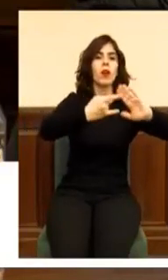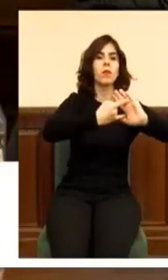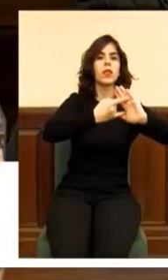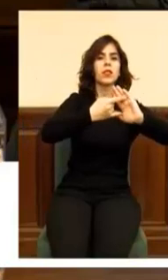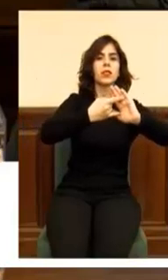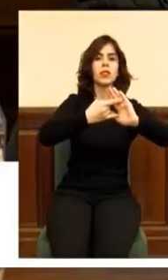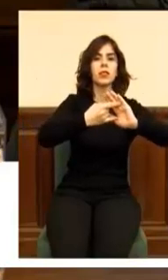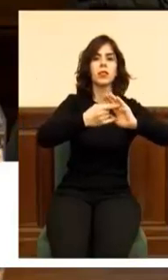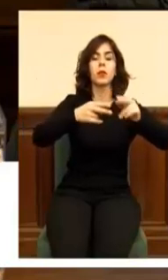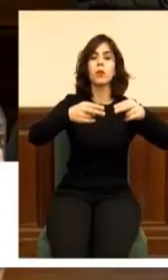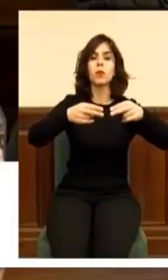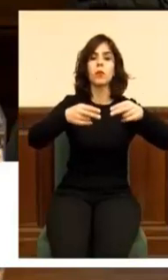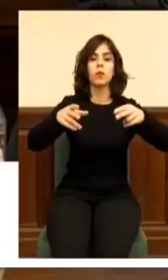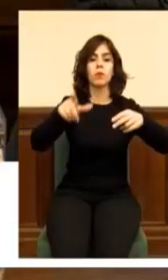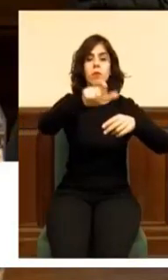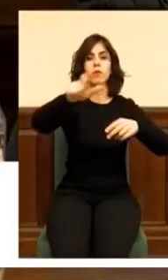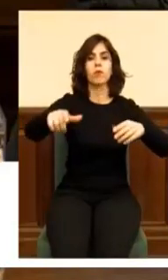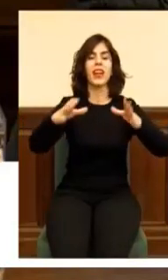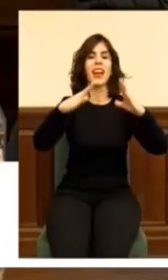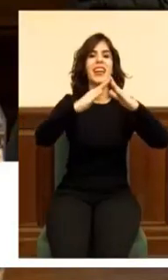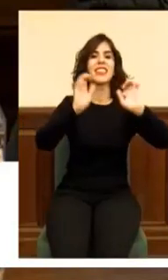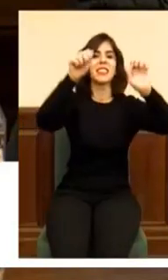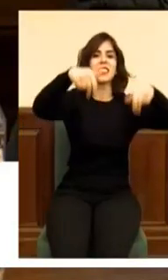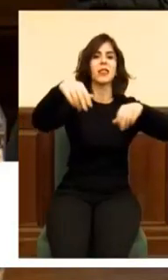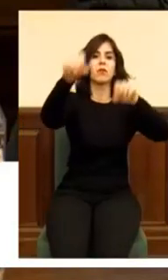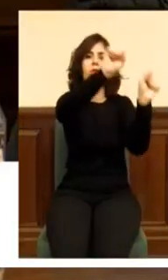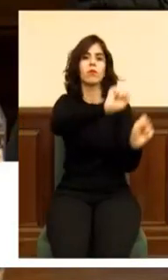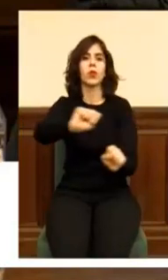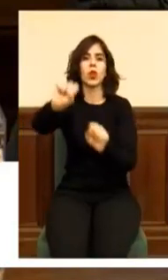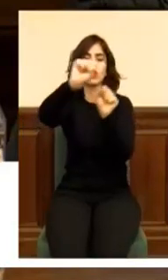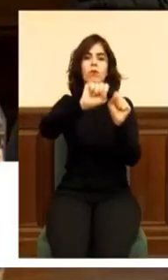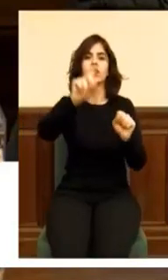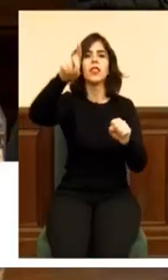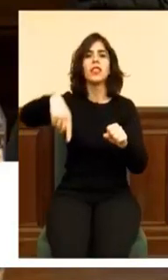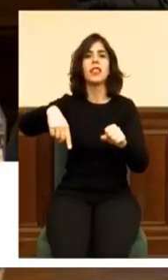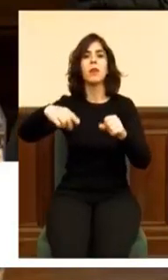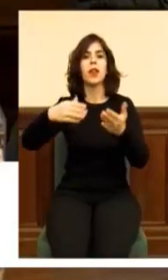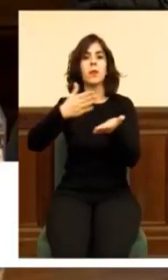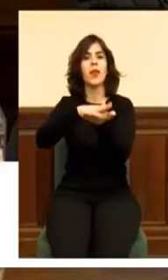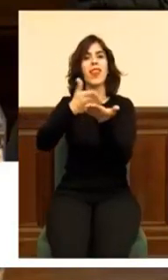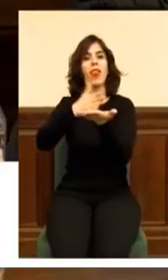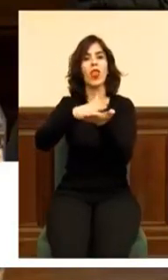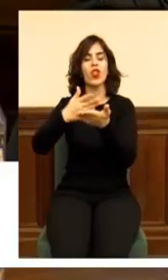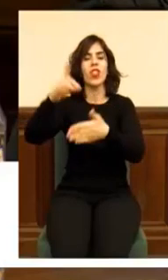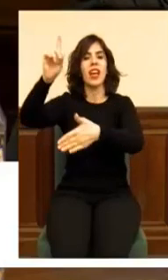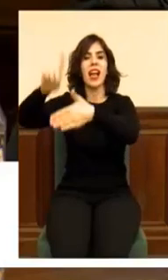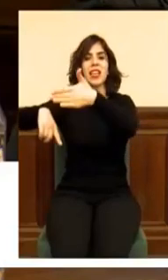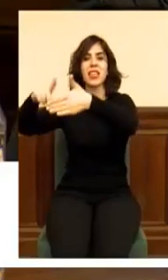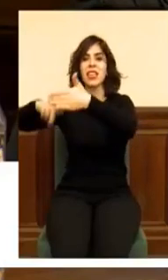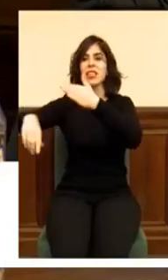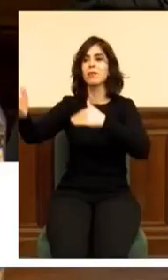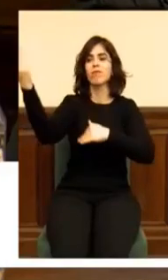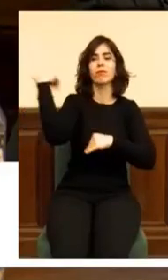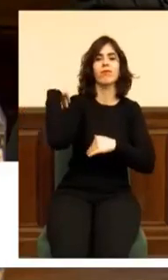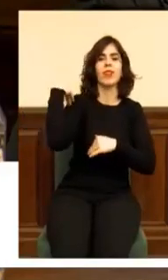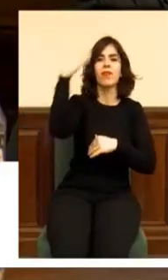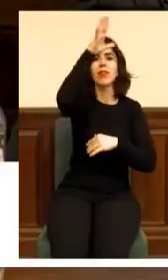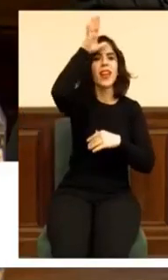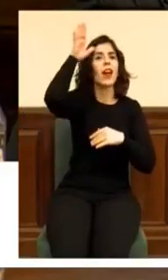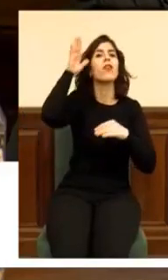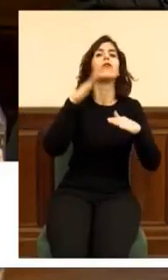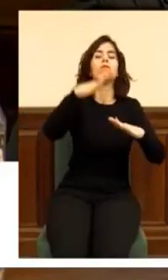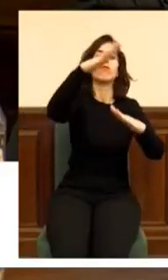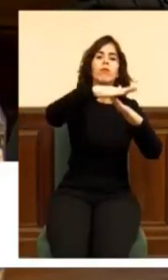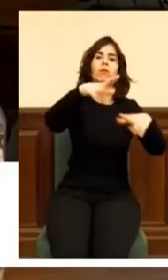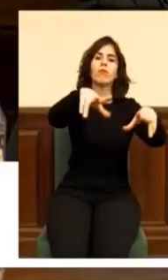protección pública a personas sin hogar o de mediación en alquiler que, como decía, decayeron en el pasado verano.